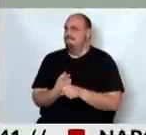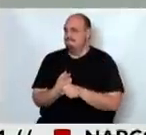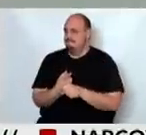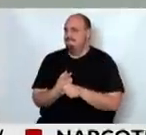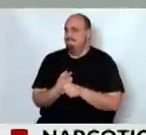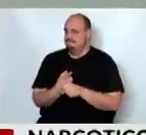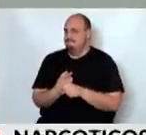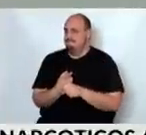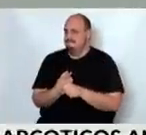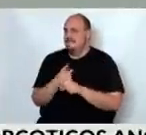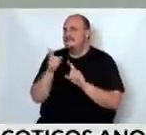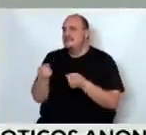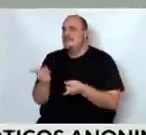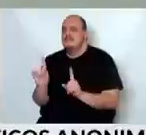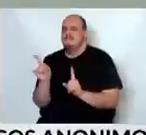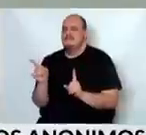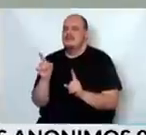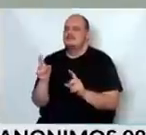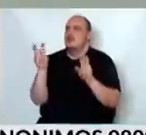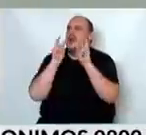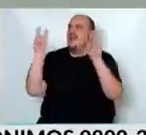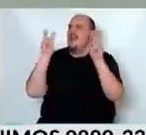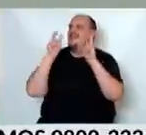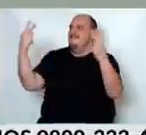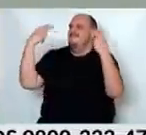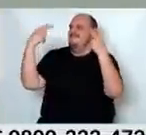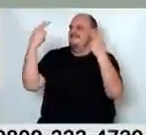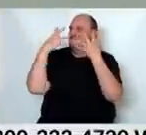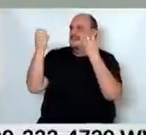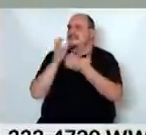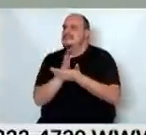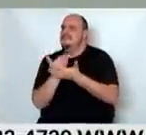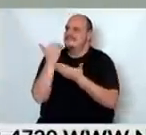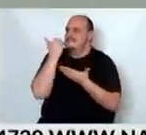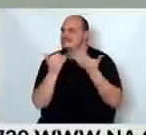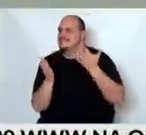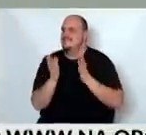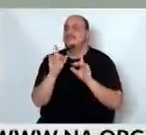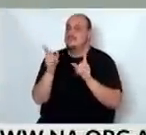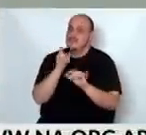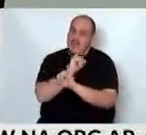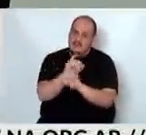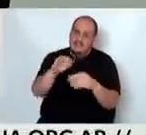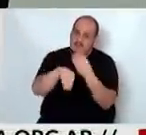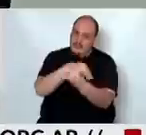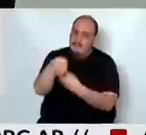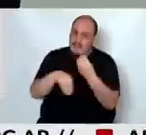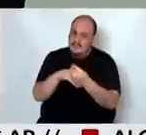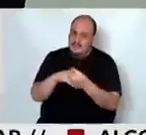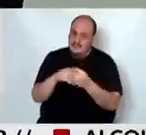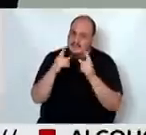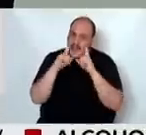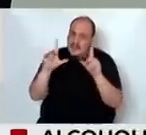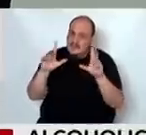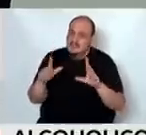También creo que jugaba al límite con el llamado de atención, pero no. Esto también va para las familias. El llamado de atención se puede convertir